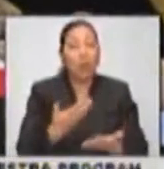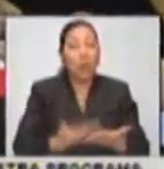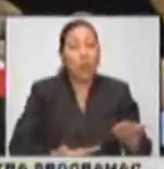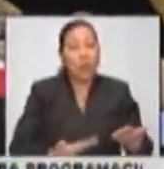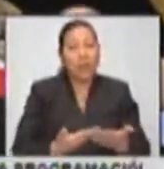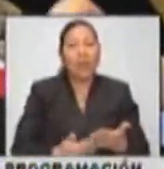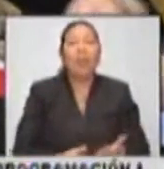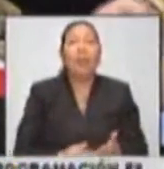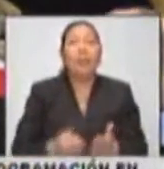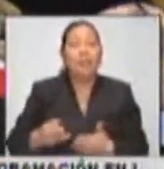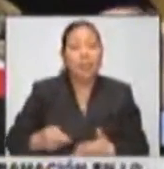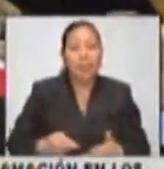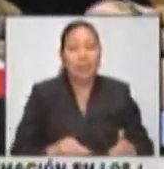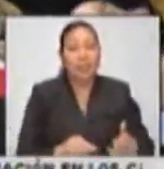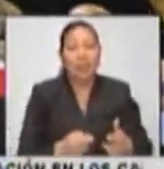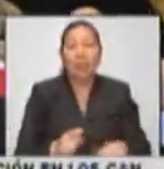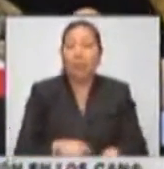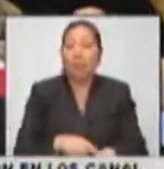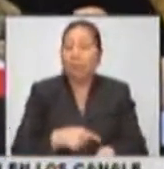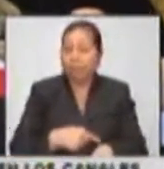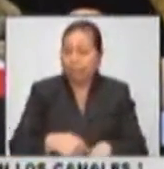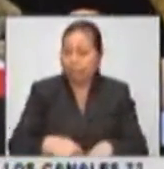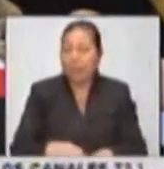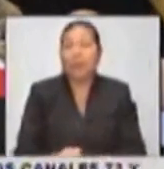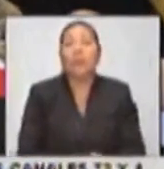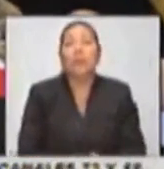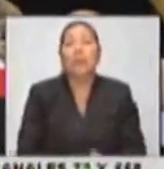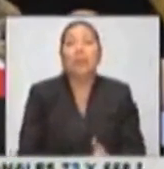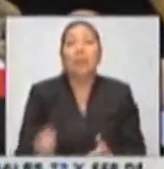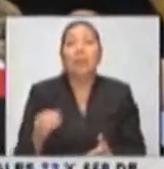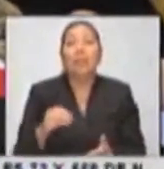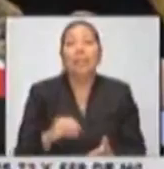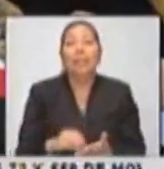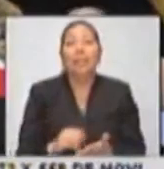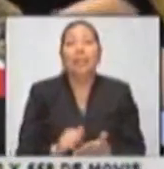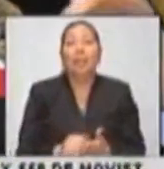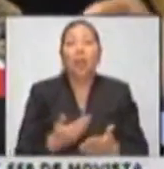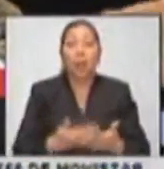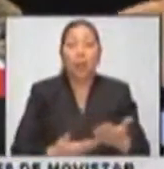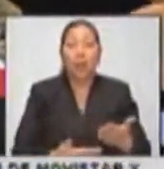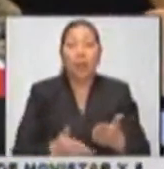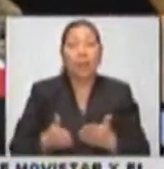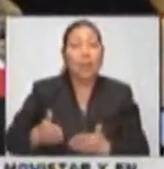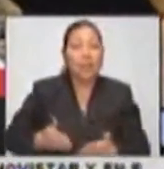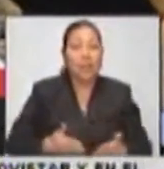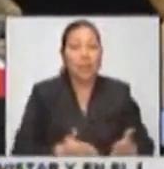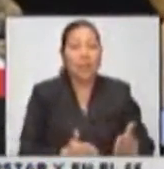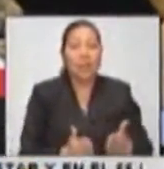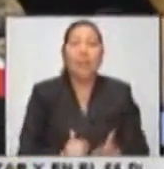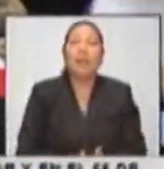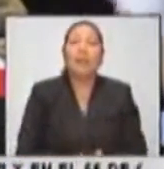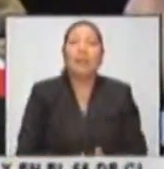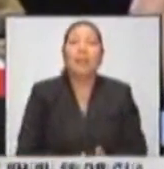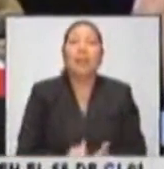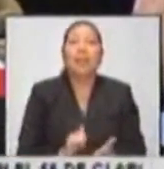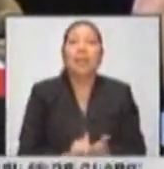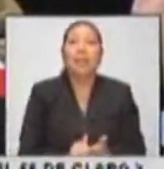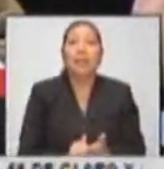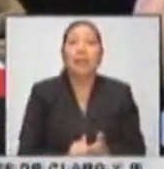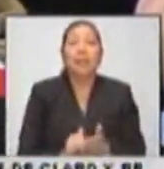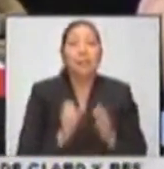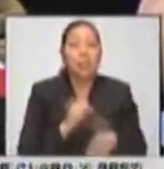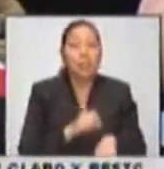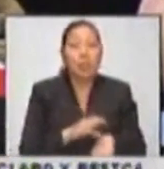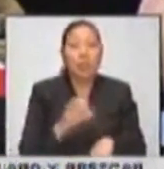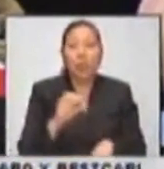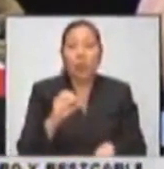ruta y después viene un largo proceso de implementación de la hoja de ruta que lleva a que este Consejo de